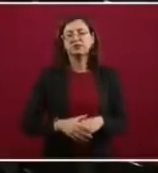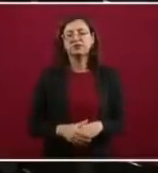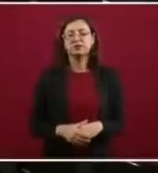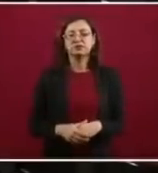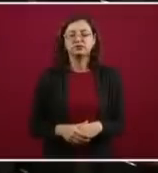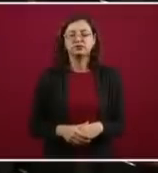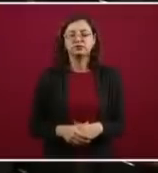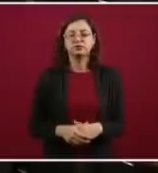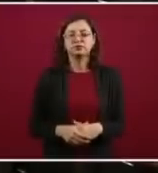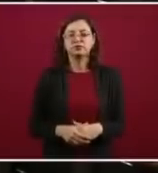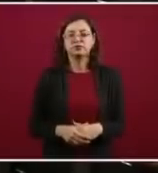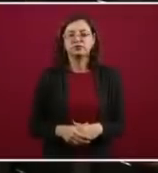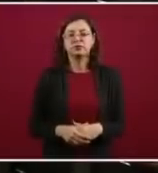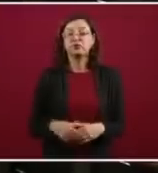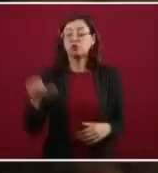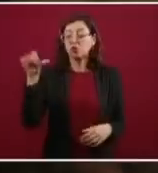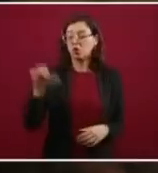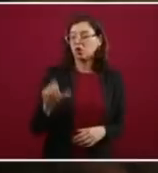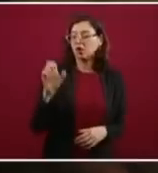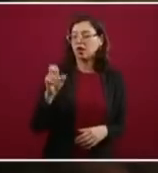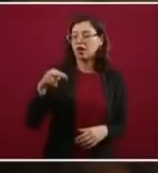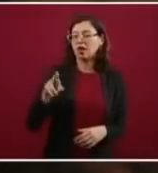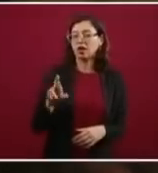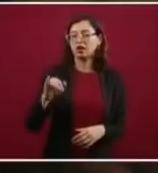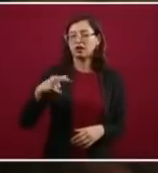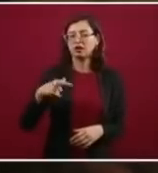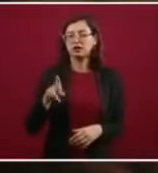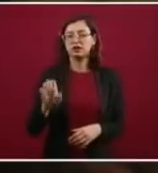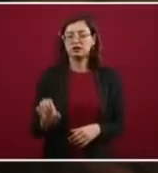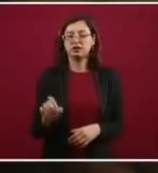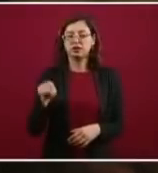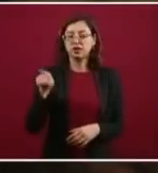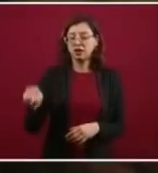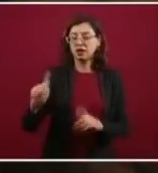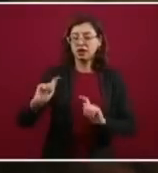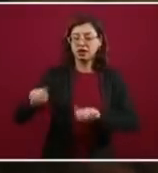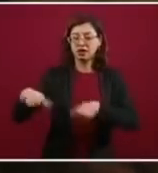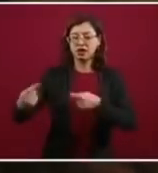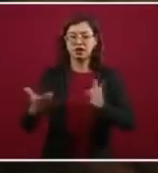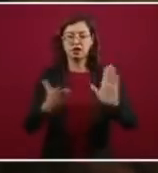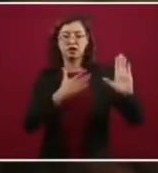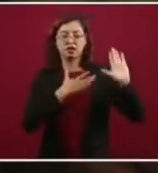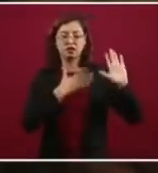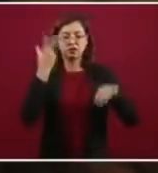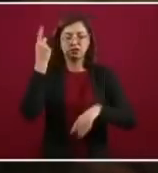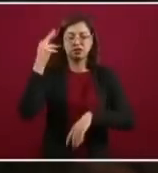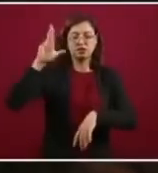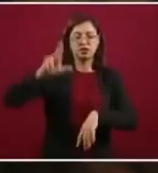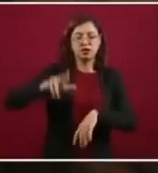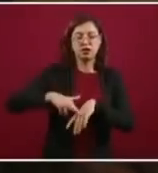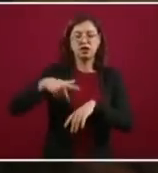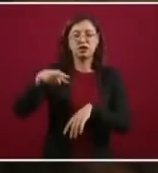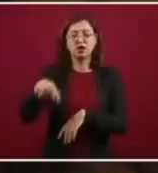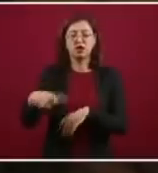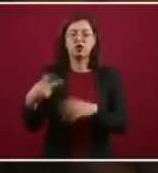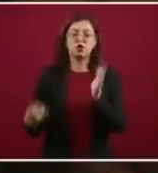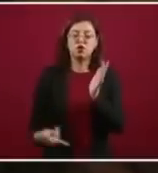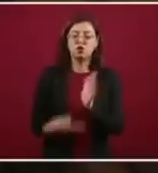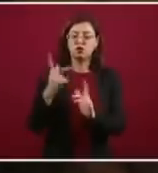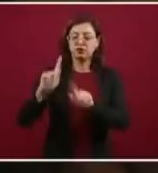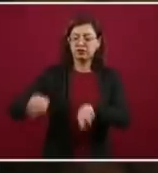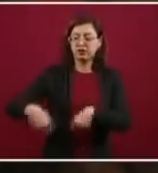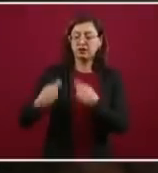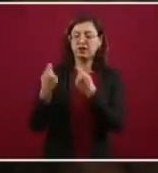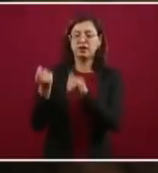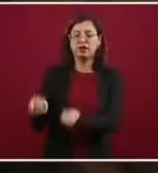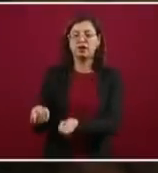hoy. Enrique Graue va a tomar protesta como rector en esta reelección y se da